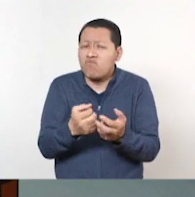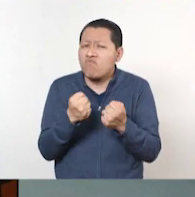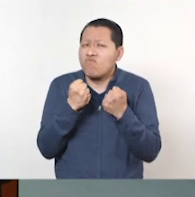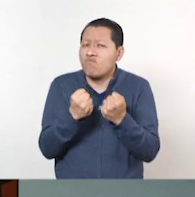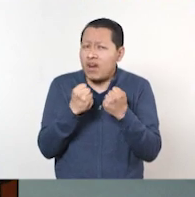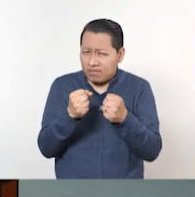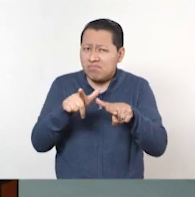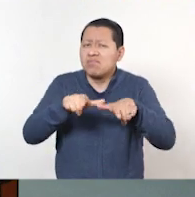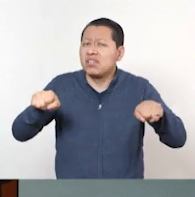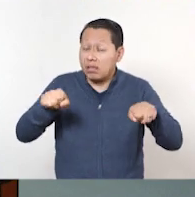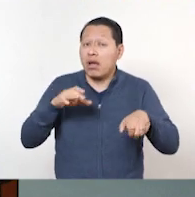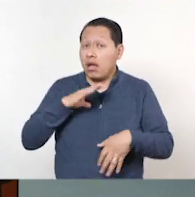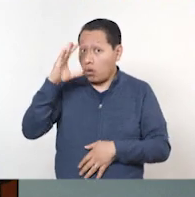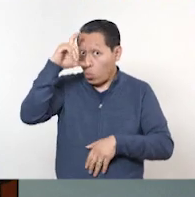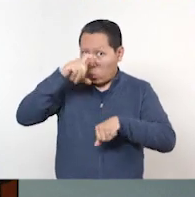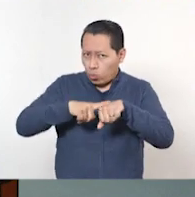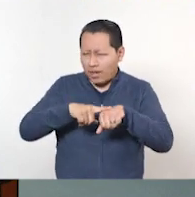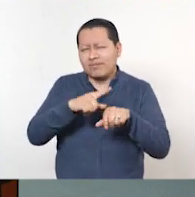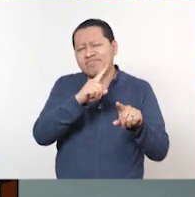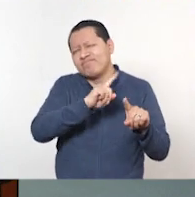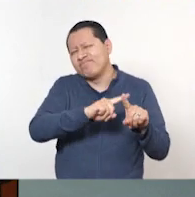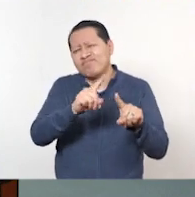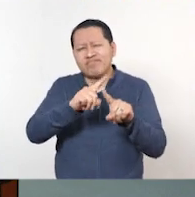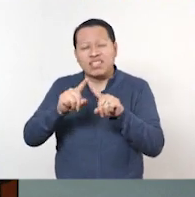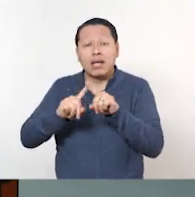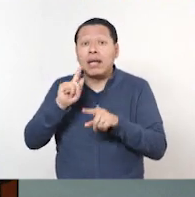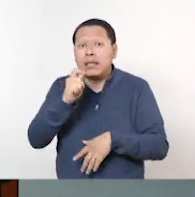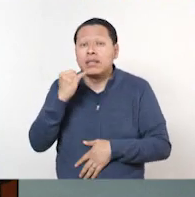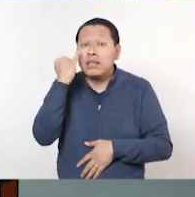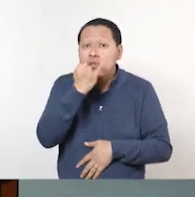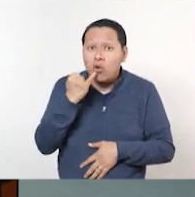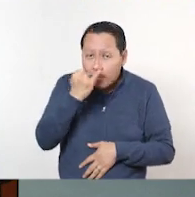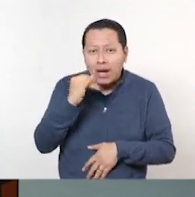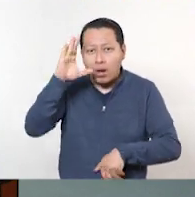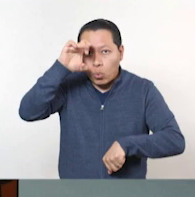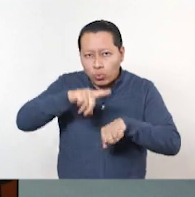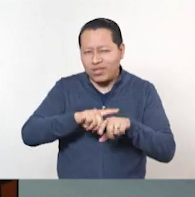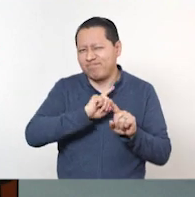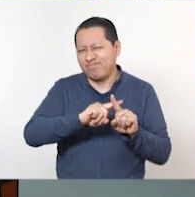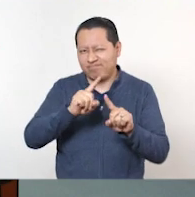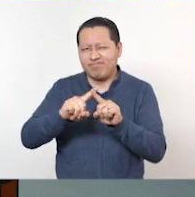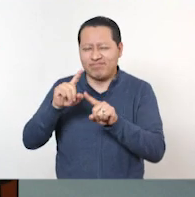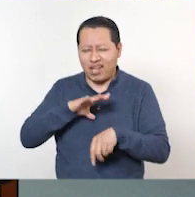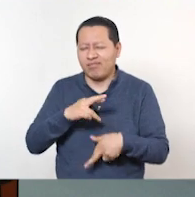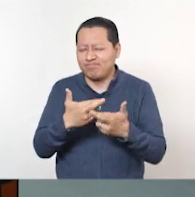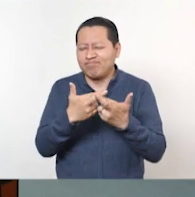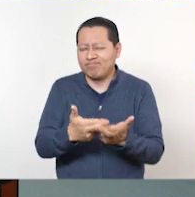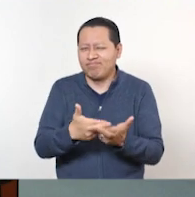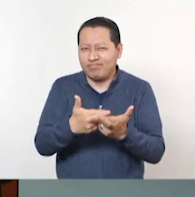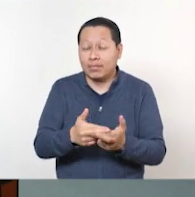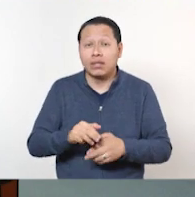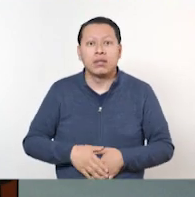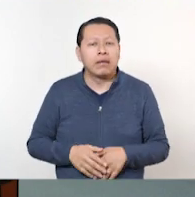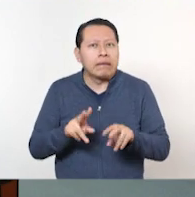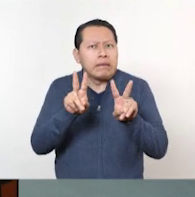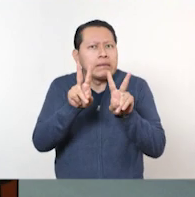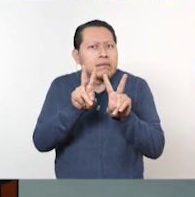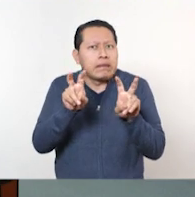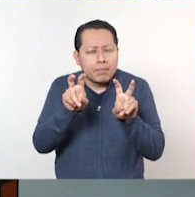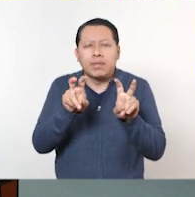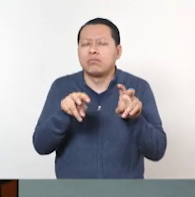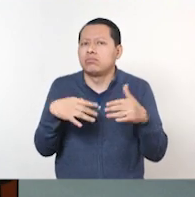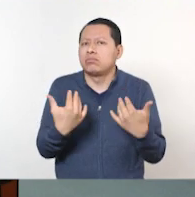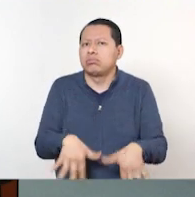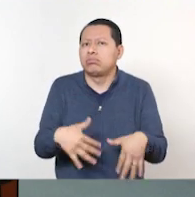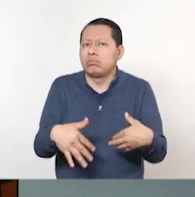lo tanto, también hay muchas culturas, por lo que México es un país plurilingüe y pluricultural. Vaya, todos estos temas son fascinantes.